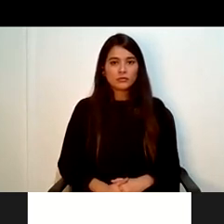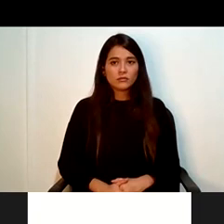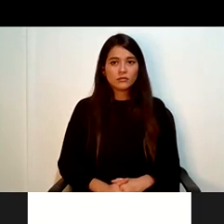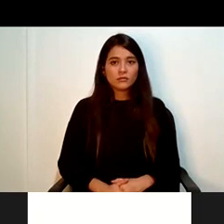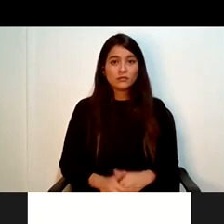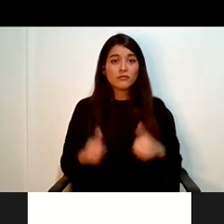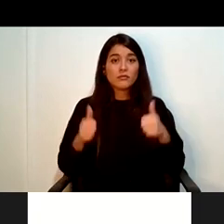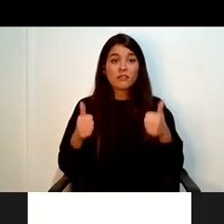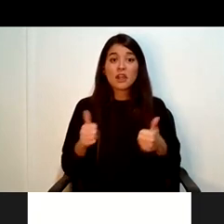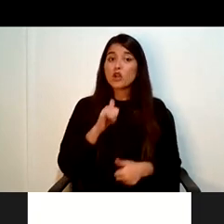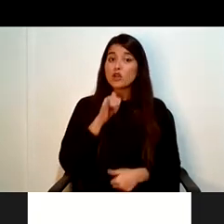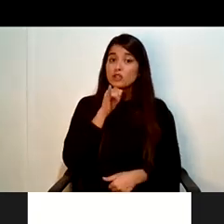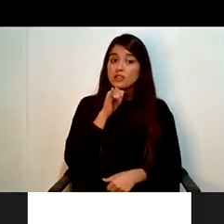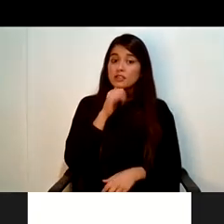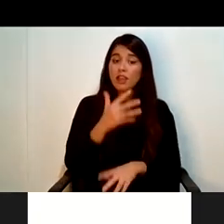Bien, no sé si